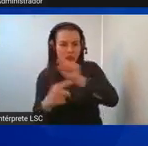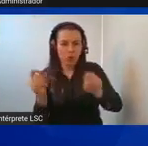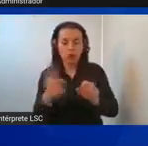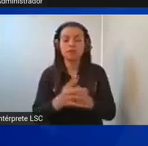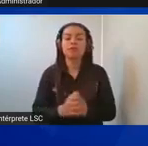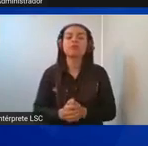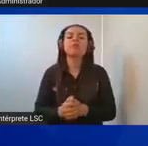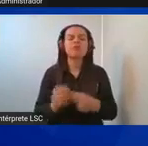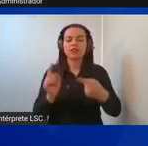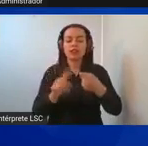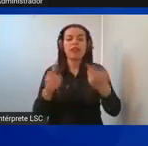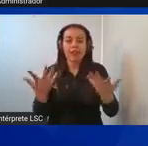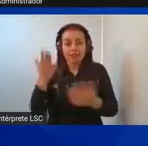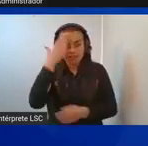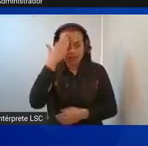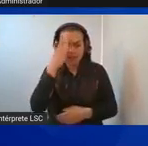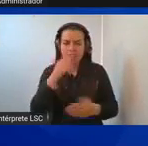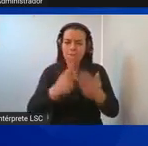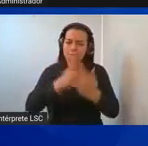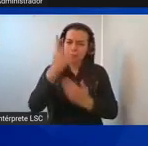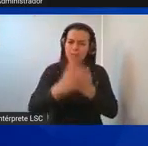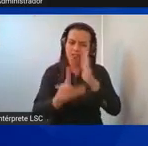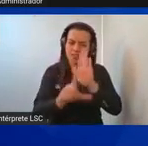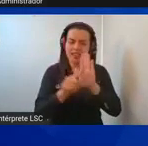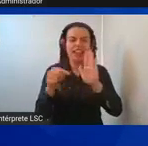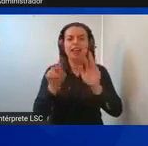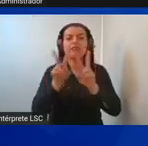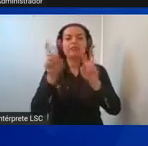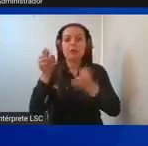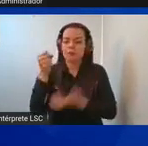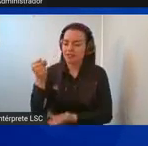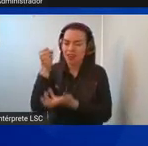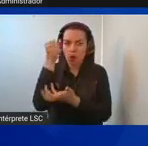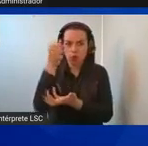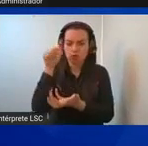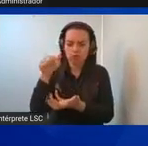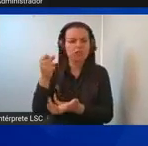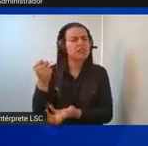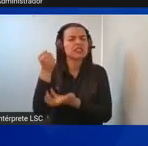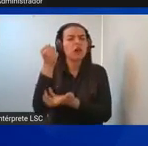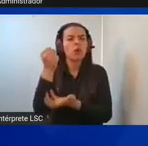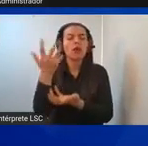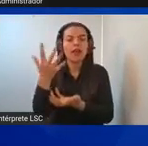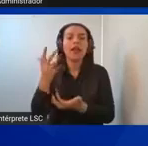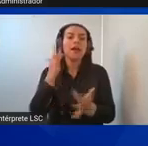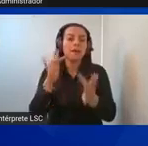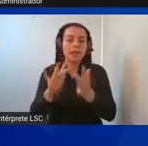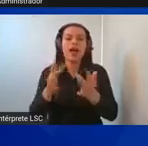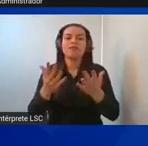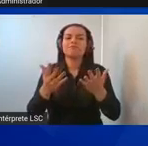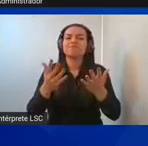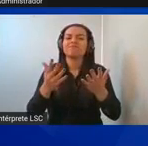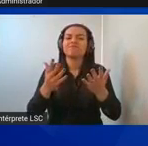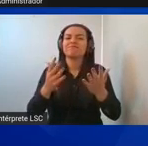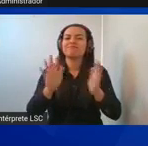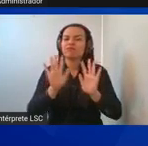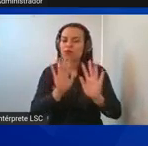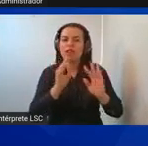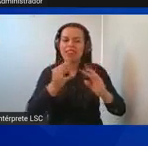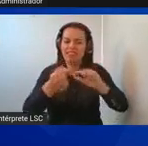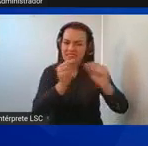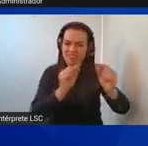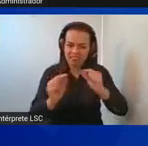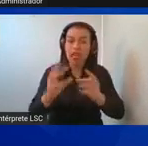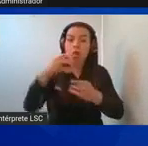en el proyecto de ley, es la disposición de recursos para la generación de los debates y demás que están en el contenido de la